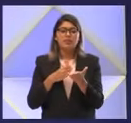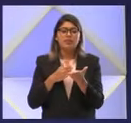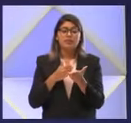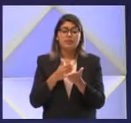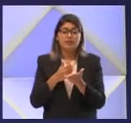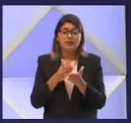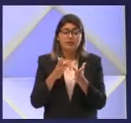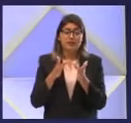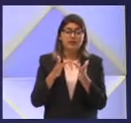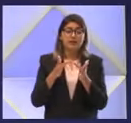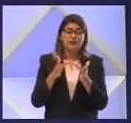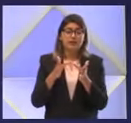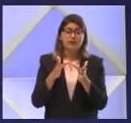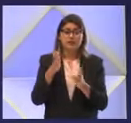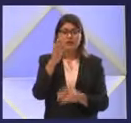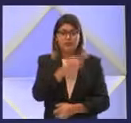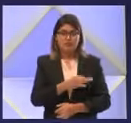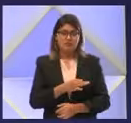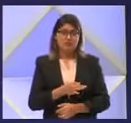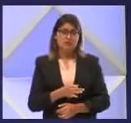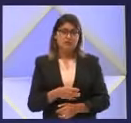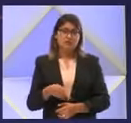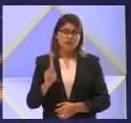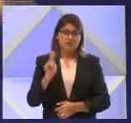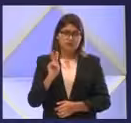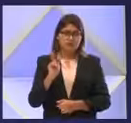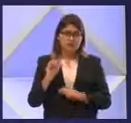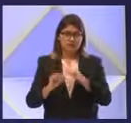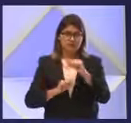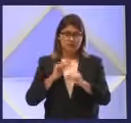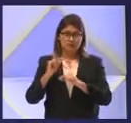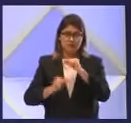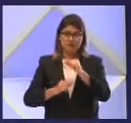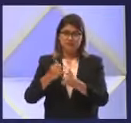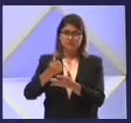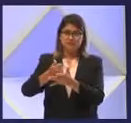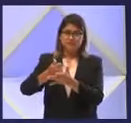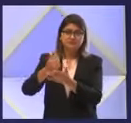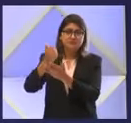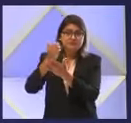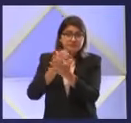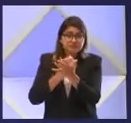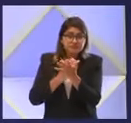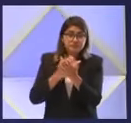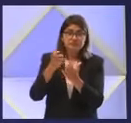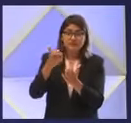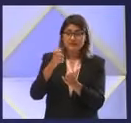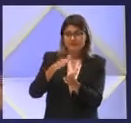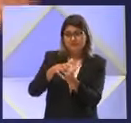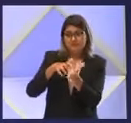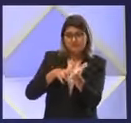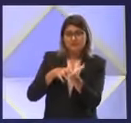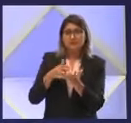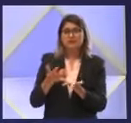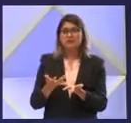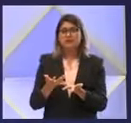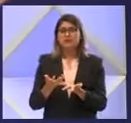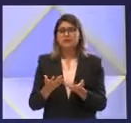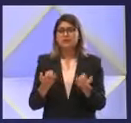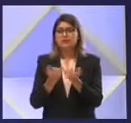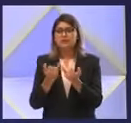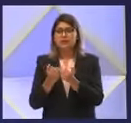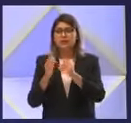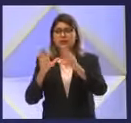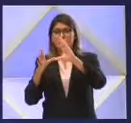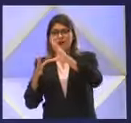encarece pero el costo de la fibra ha bajado el costo de los servicios ha bajado el costo de los satélites